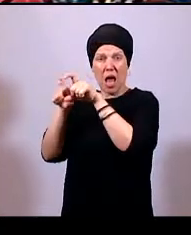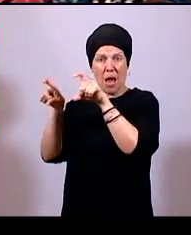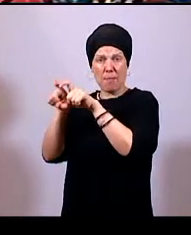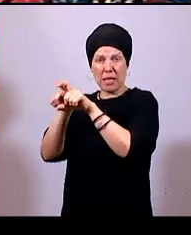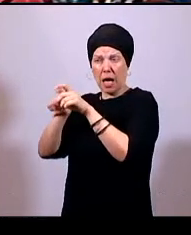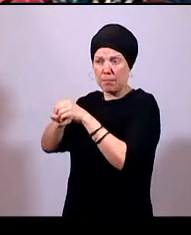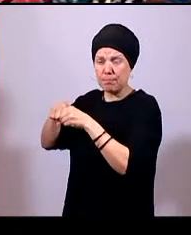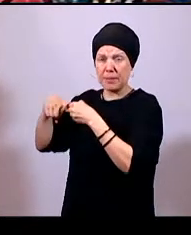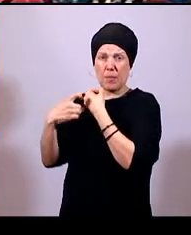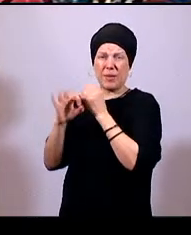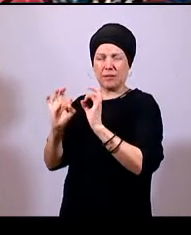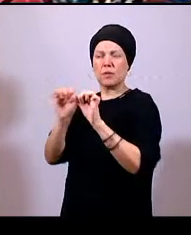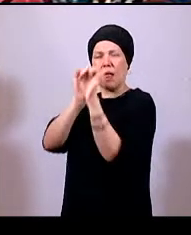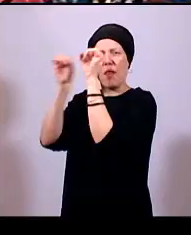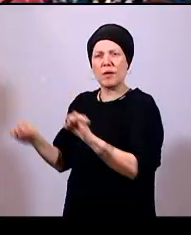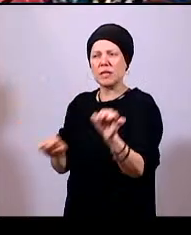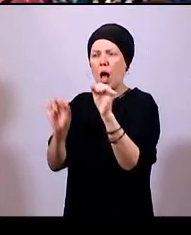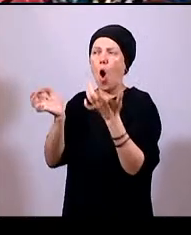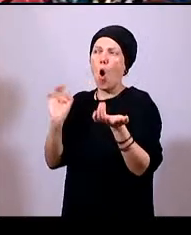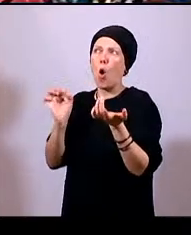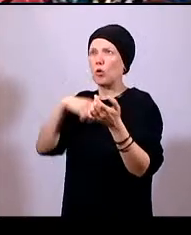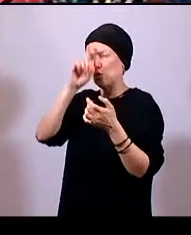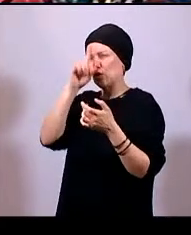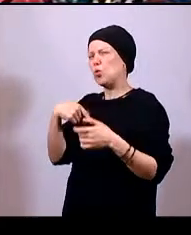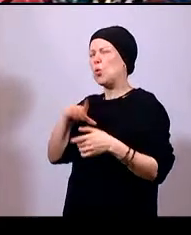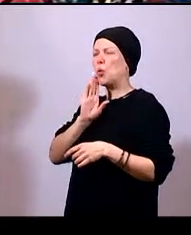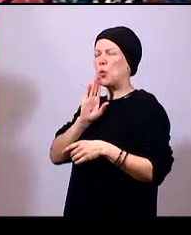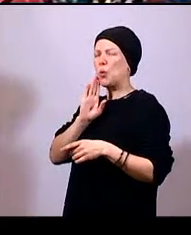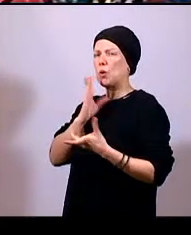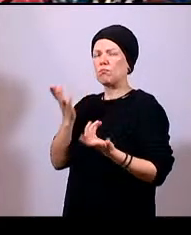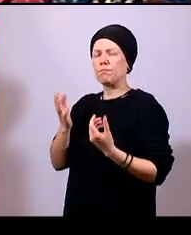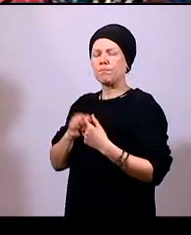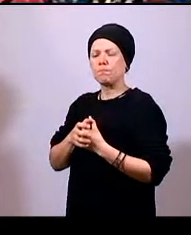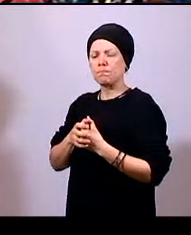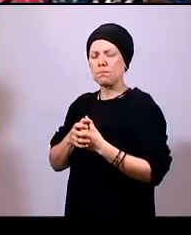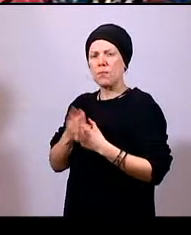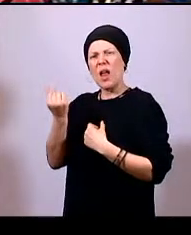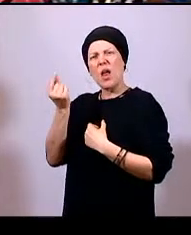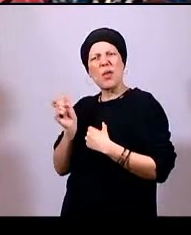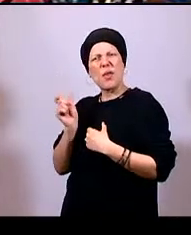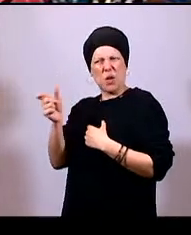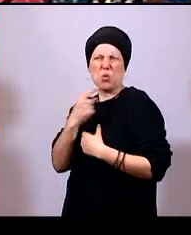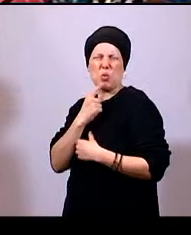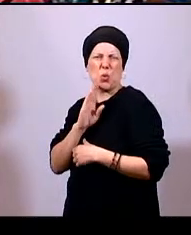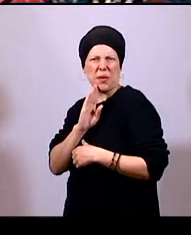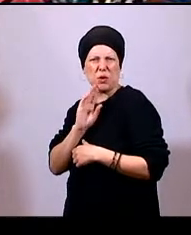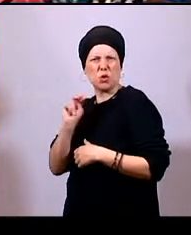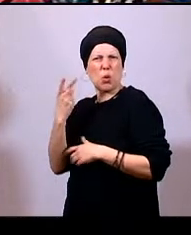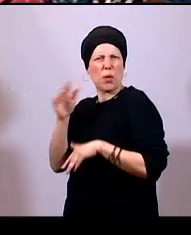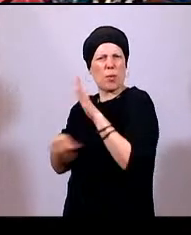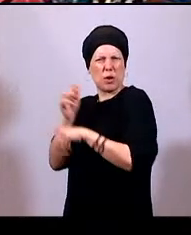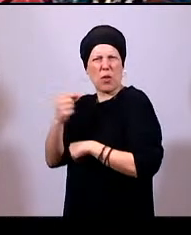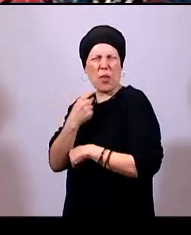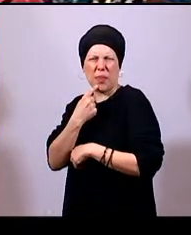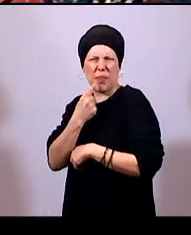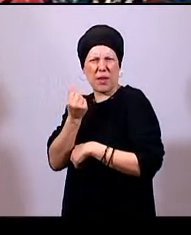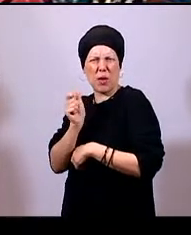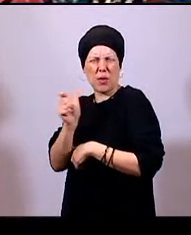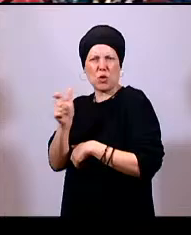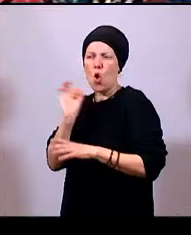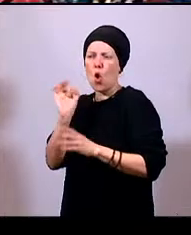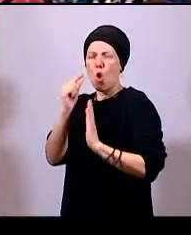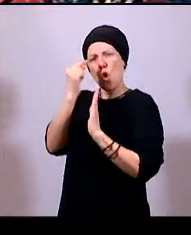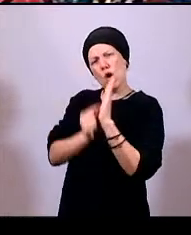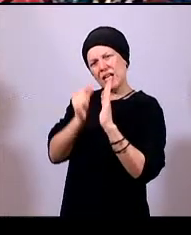el sector de defensa, no sé si ha dicho qué cantidad de dinero tiene esta segunda convocatoria y, digamos, esos